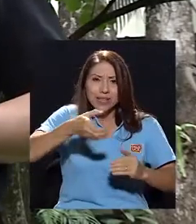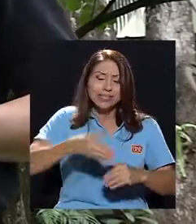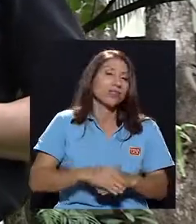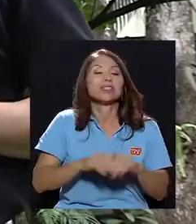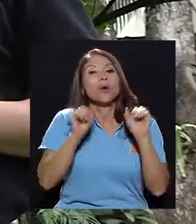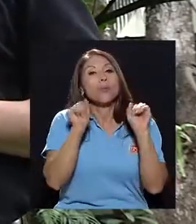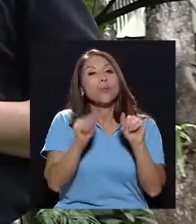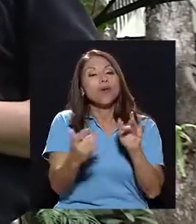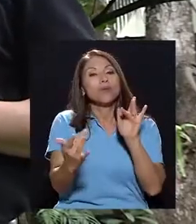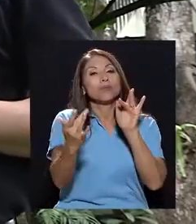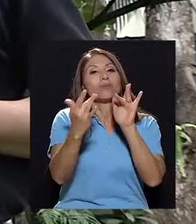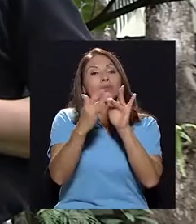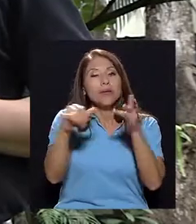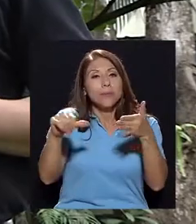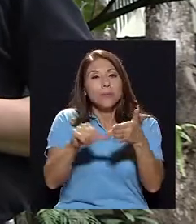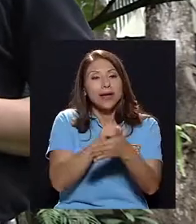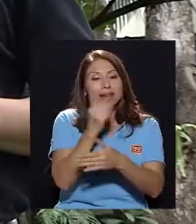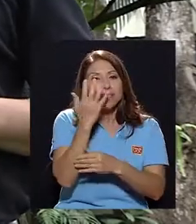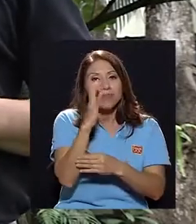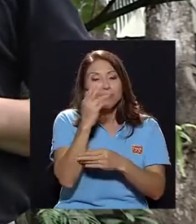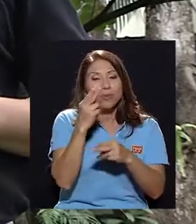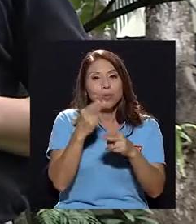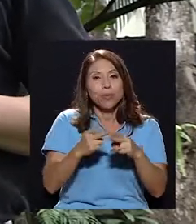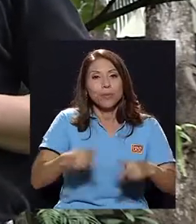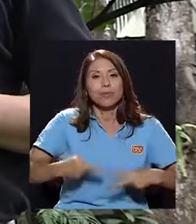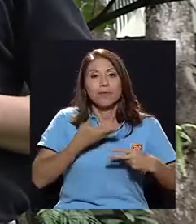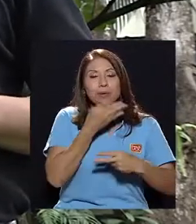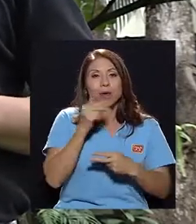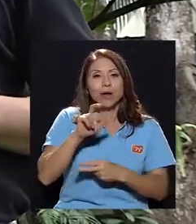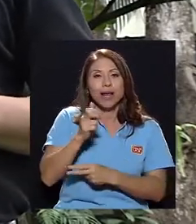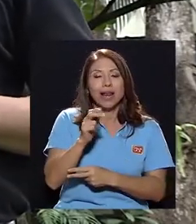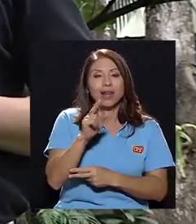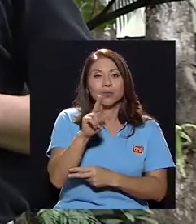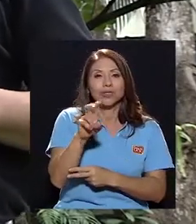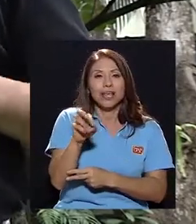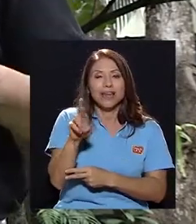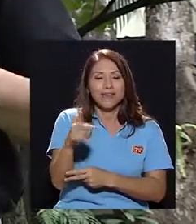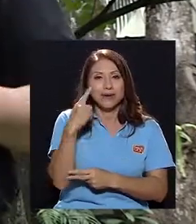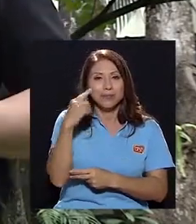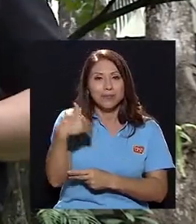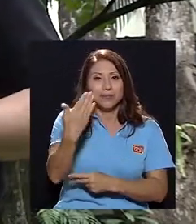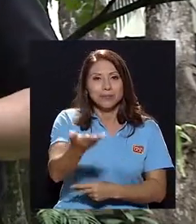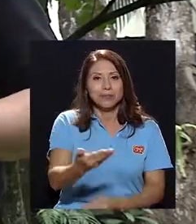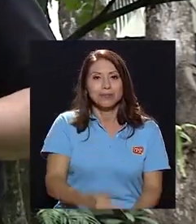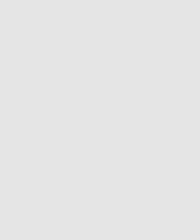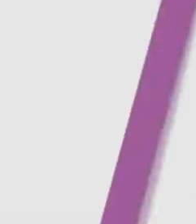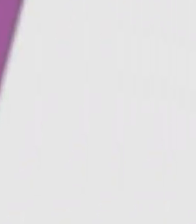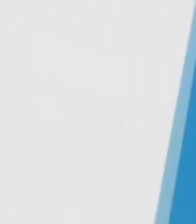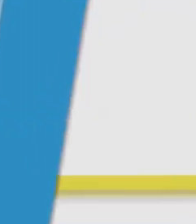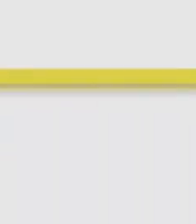recomendaciones. Puede seguirnos en nuestra página de Facebook, Vivir Mejor, Canal UCR. Hasta pronto.